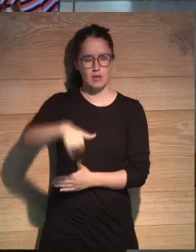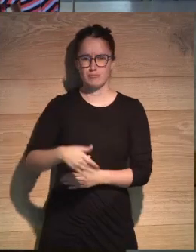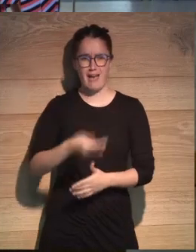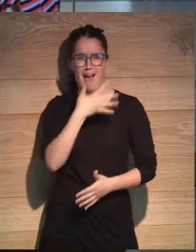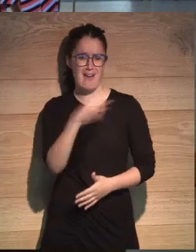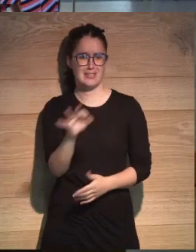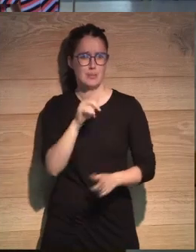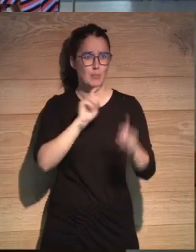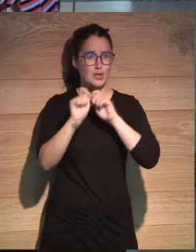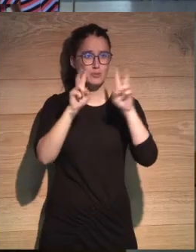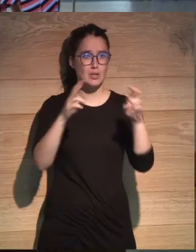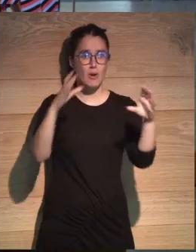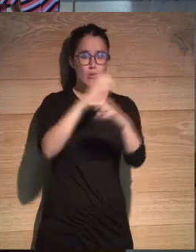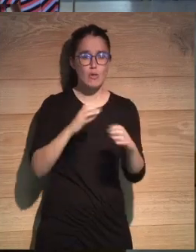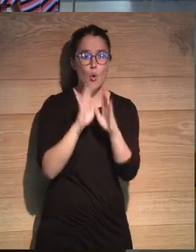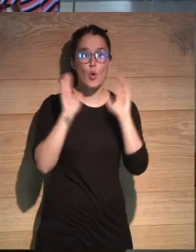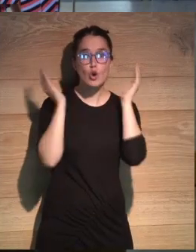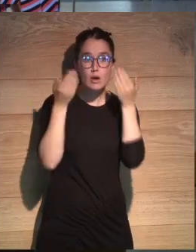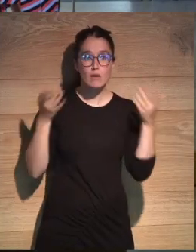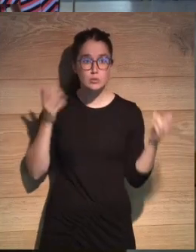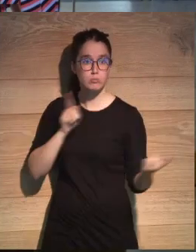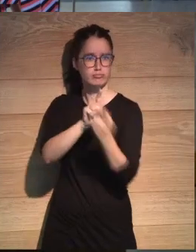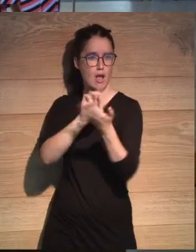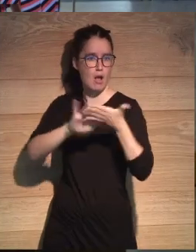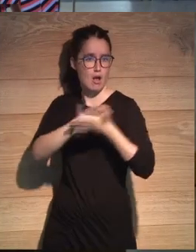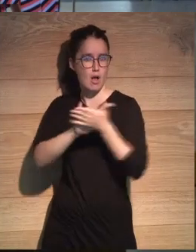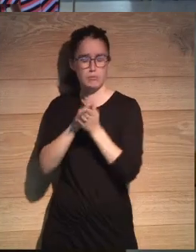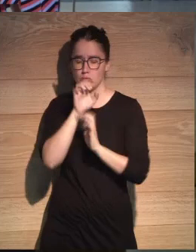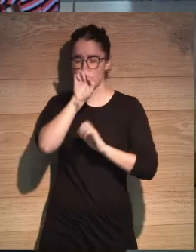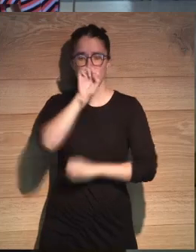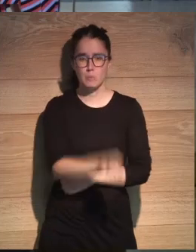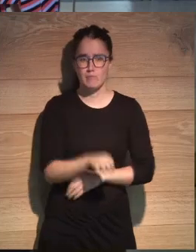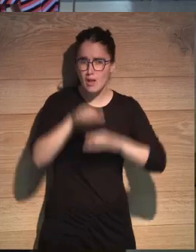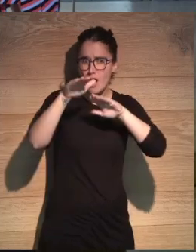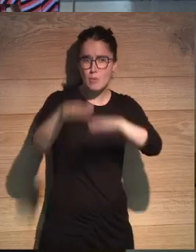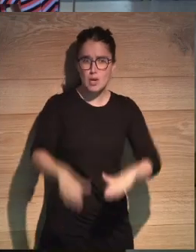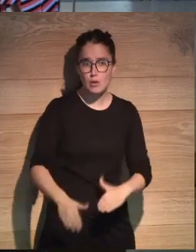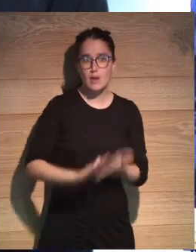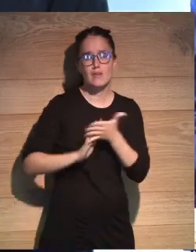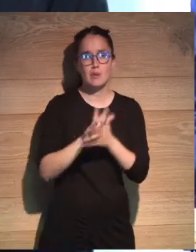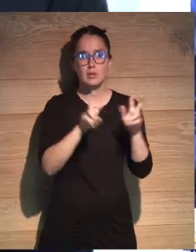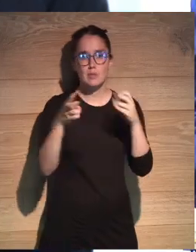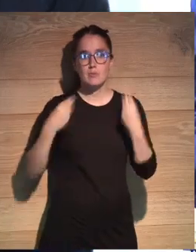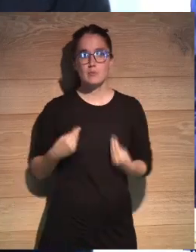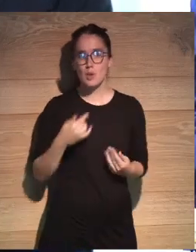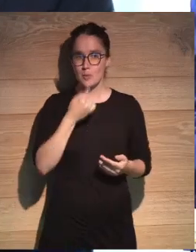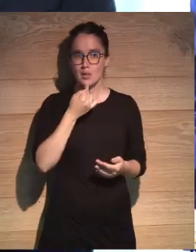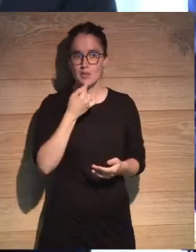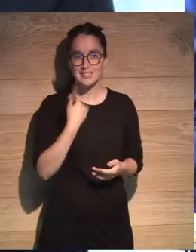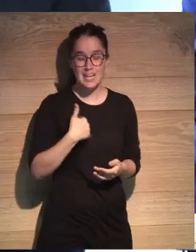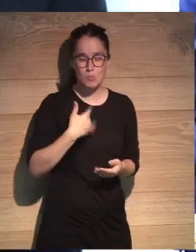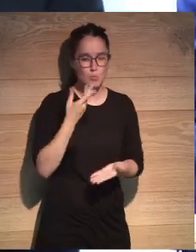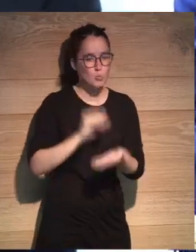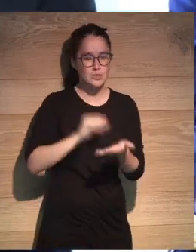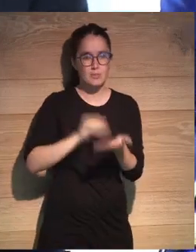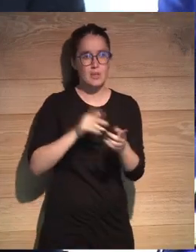ciencia, pues me lo encontré en un congreso y me fui corriendo a hablar con él, pues porque yo le admiro mucho. Y hablábamos de estos temas y me decía, es que no lo entendemos